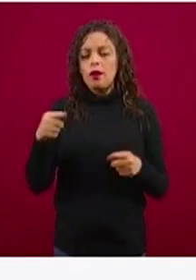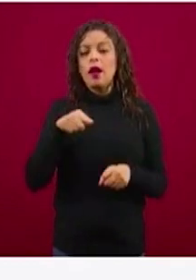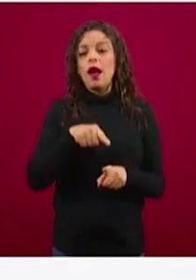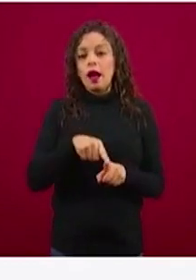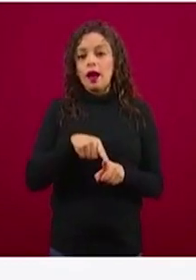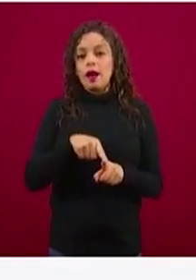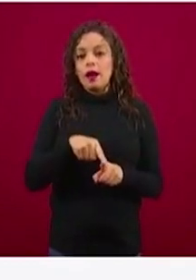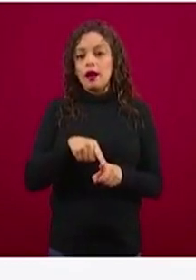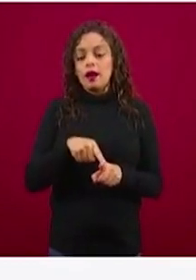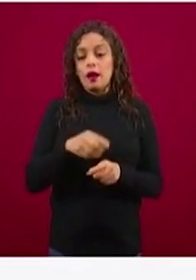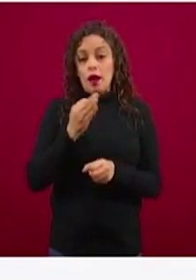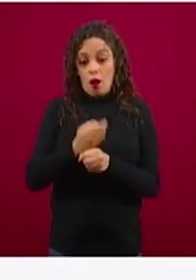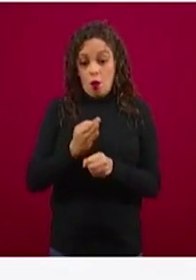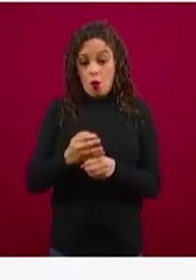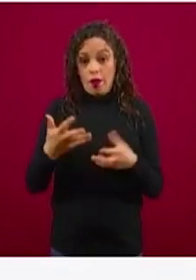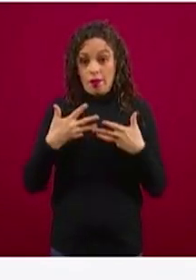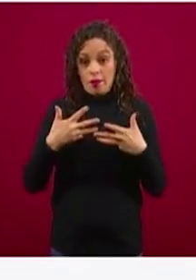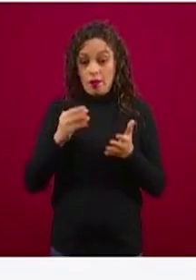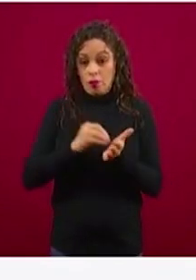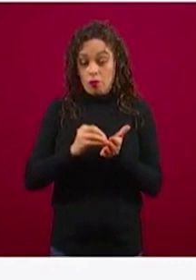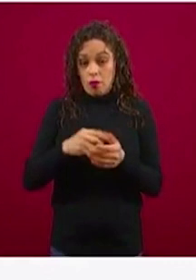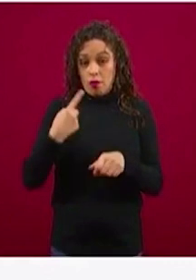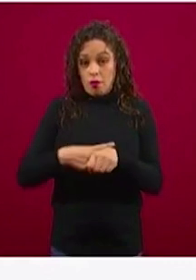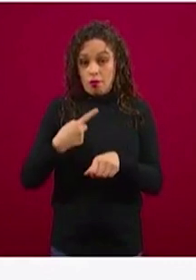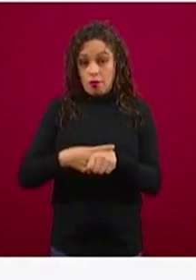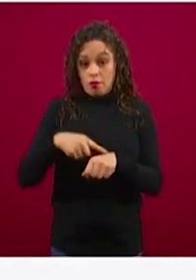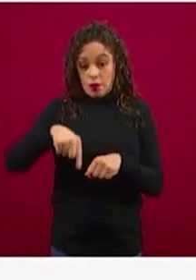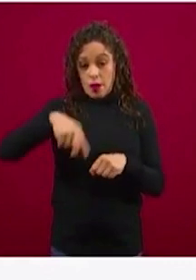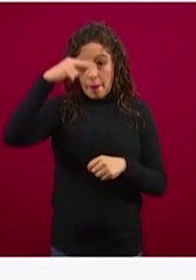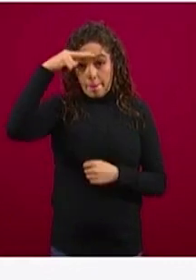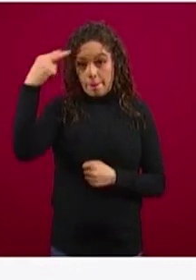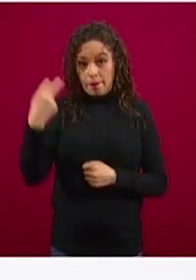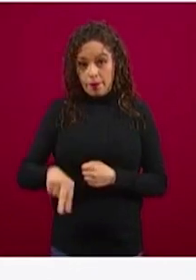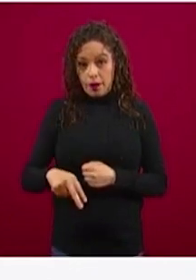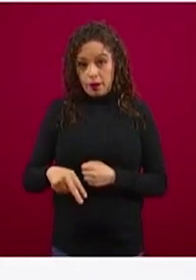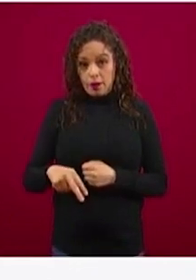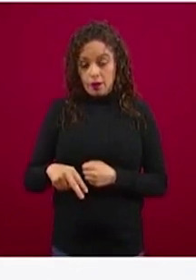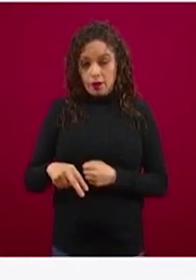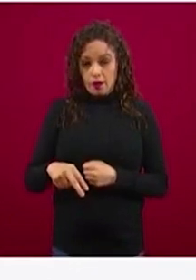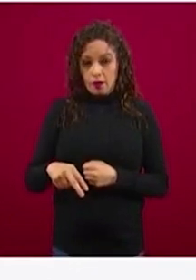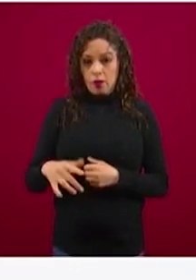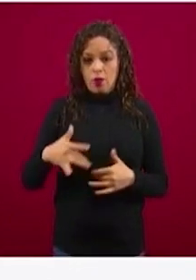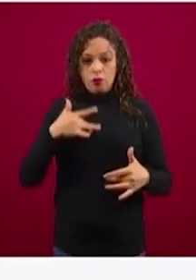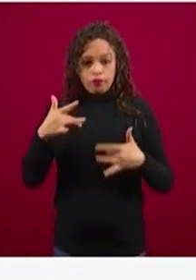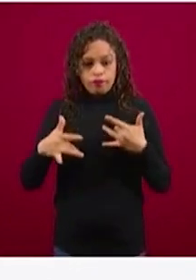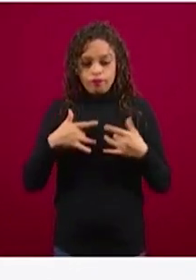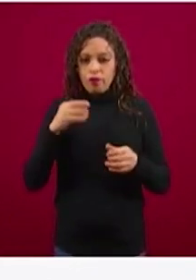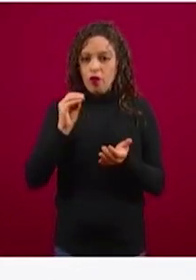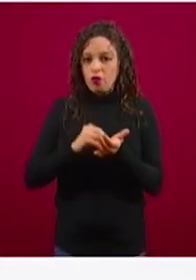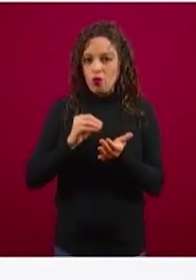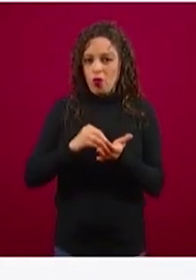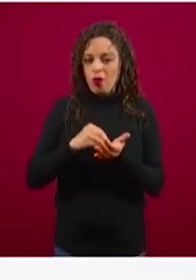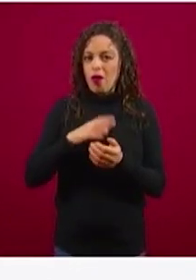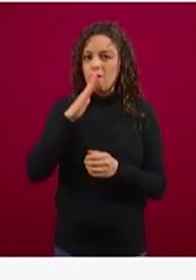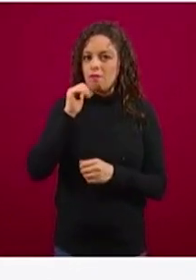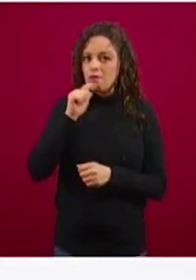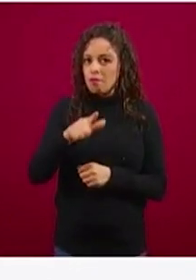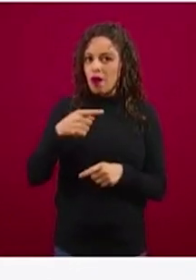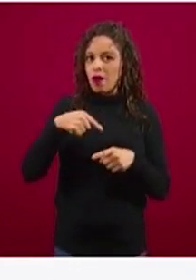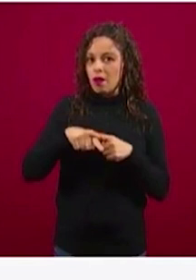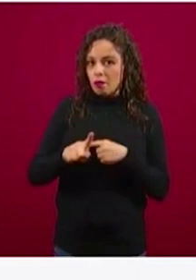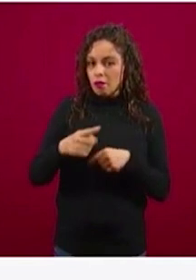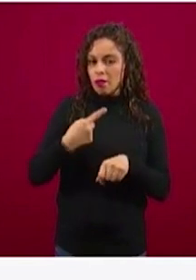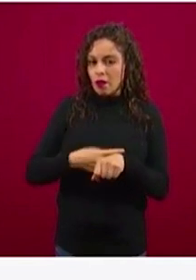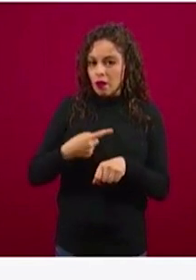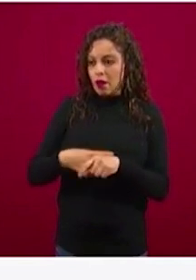activa en mexico ya que son los que iniciaron con sintomatología en los últimos 14 días es decir solamente la tercera